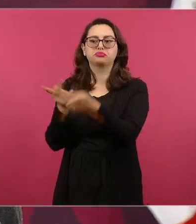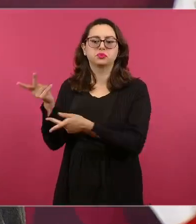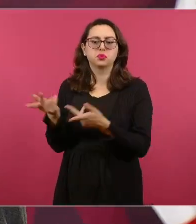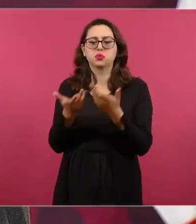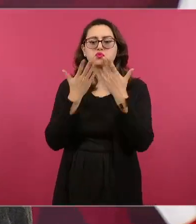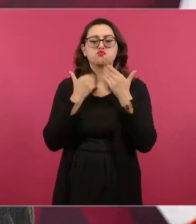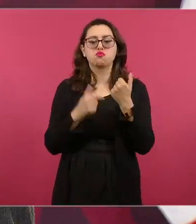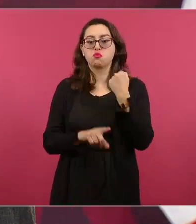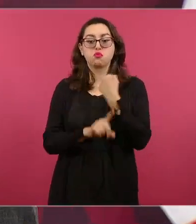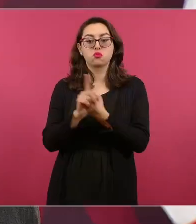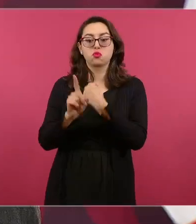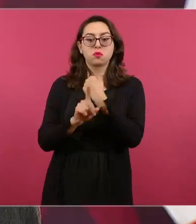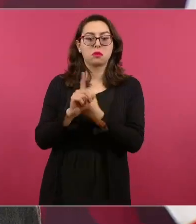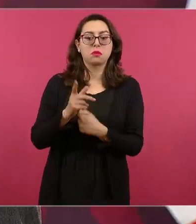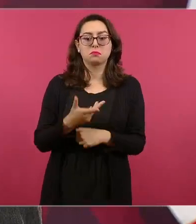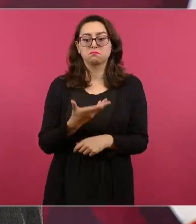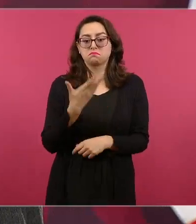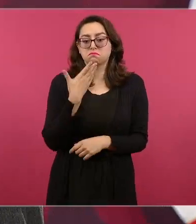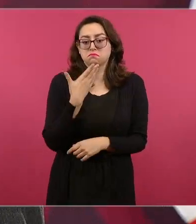y le fue bien